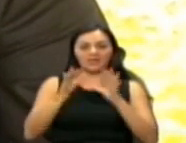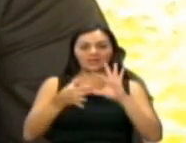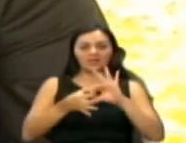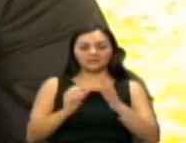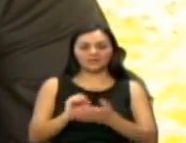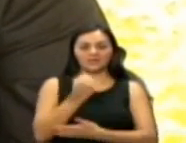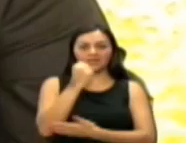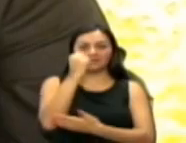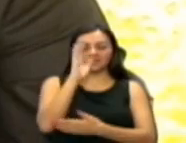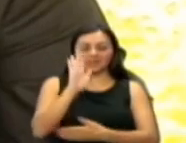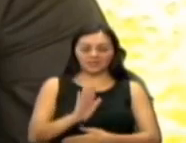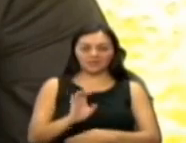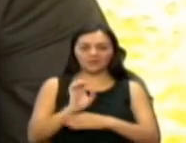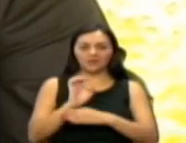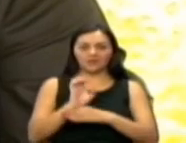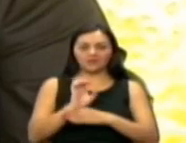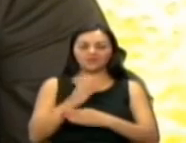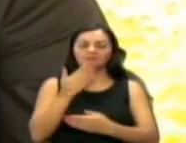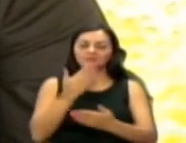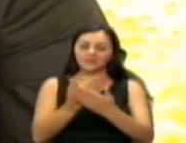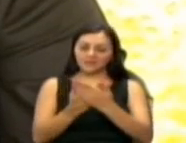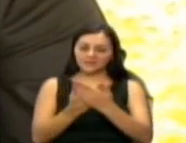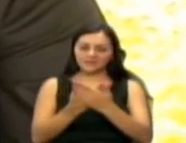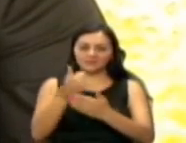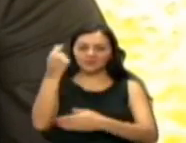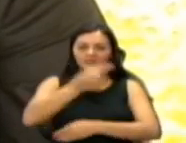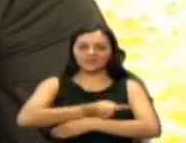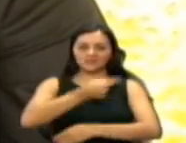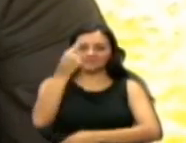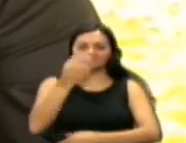que se han enlazado a esta entrevista. Gracias, que tengan un muy buen